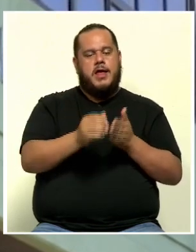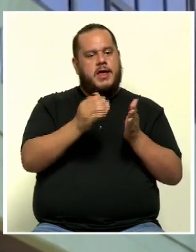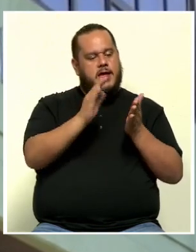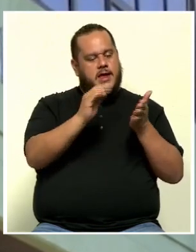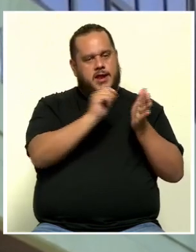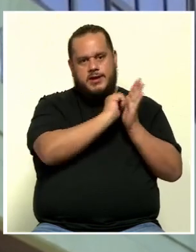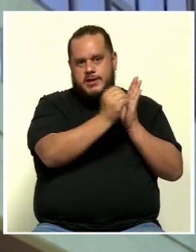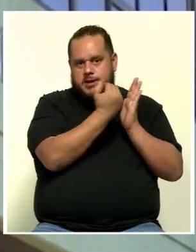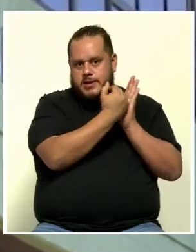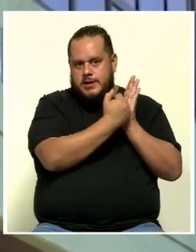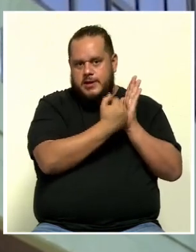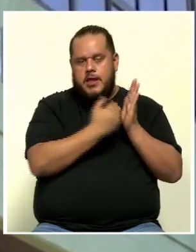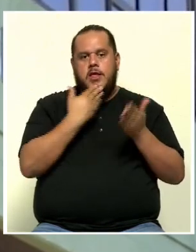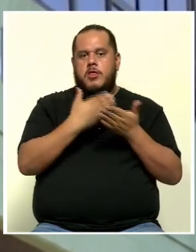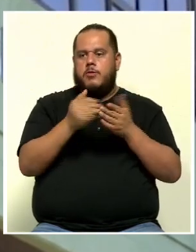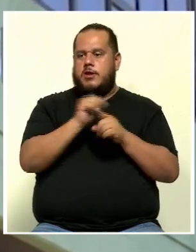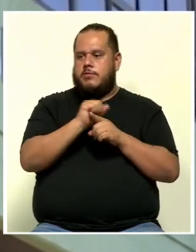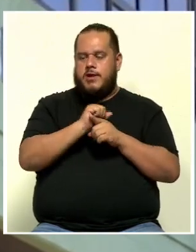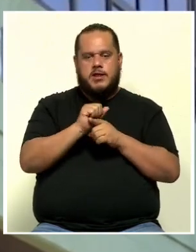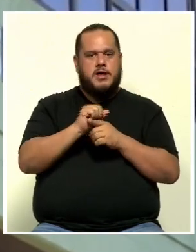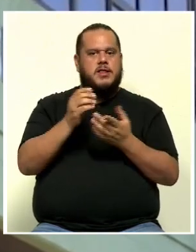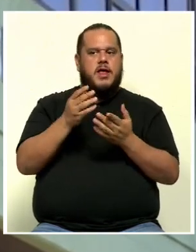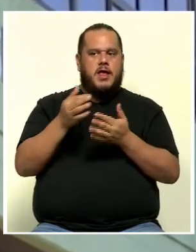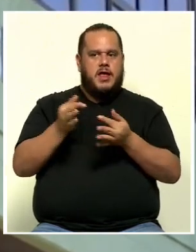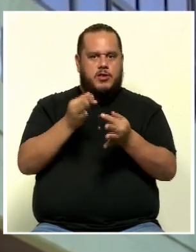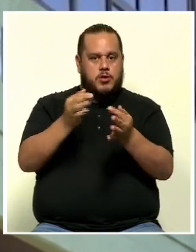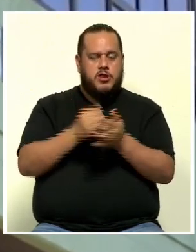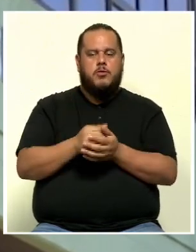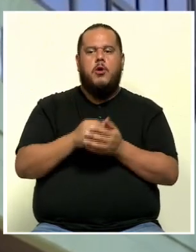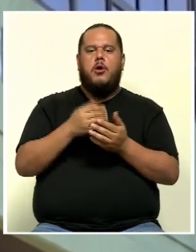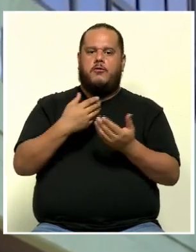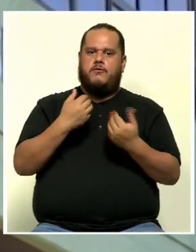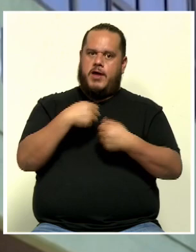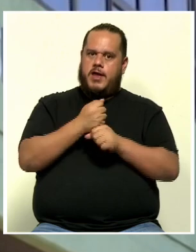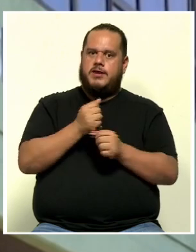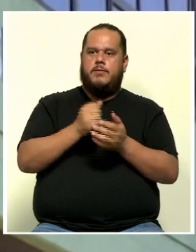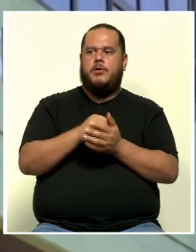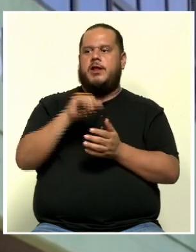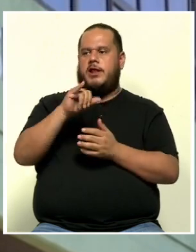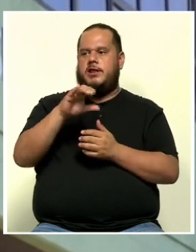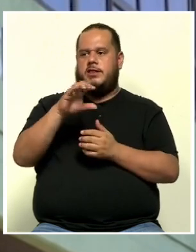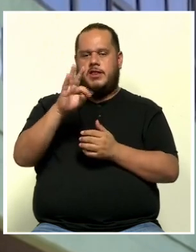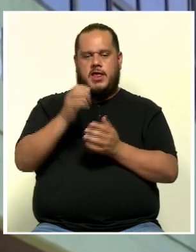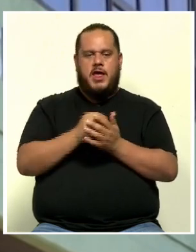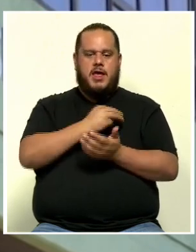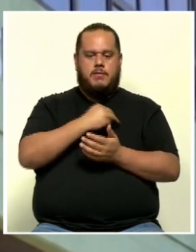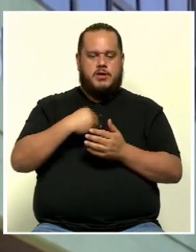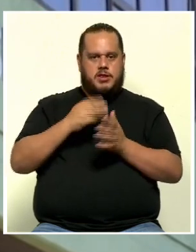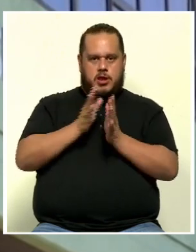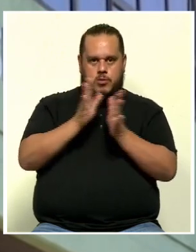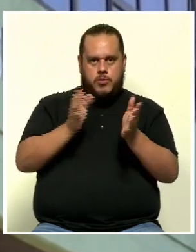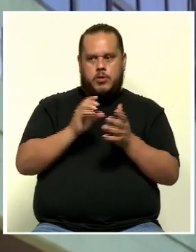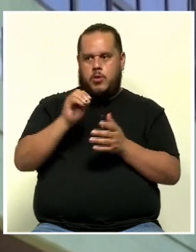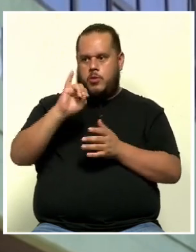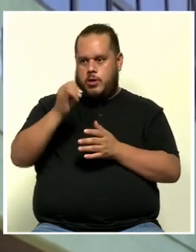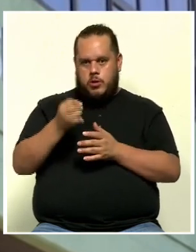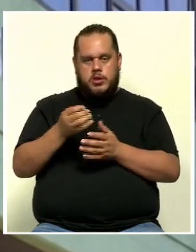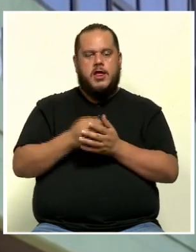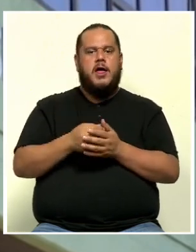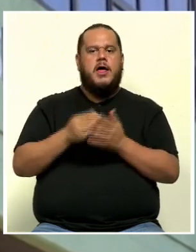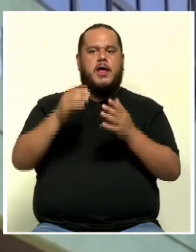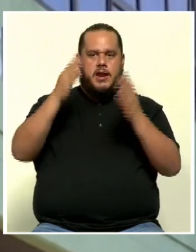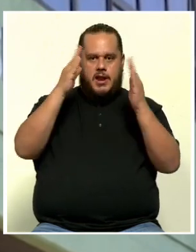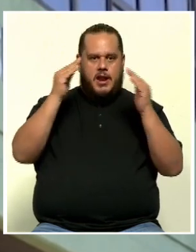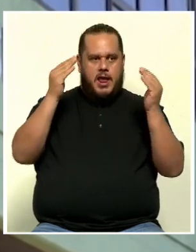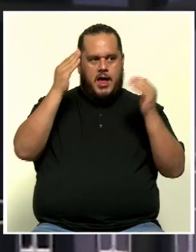en Operaciones Turísticas fue creada por el Ministerio de Seguridad Pública, el ICT, el Ministerio Público, el OIJ, la Embajada de